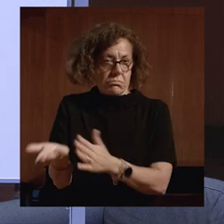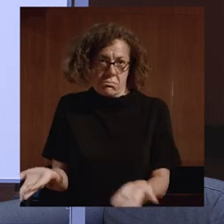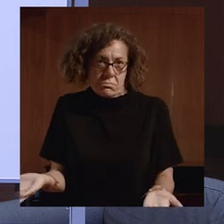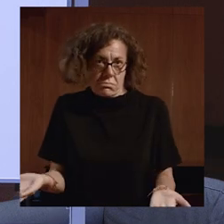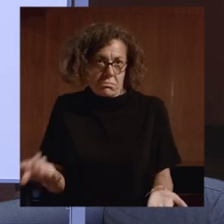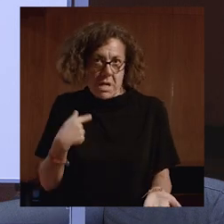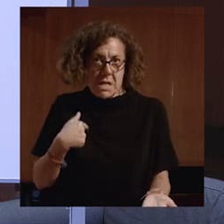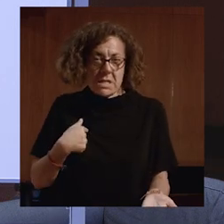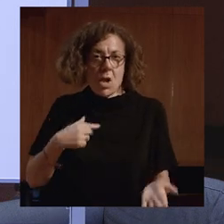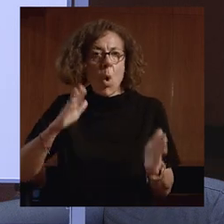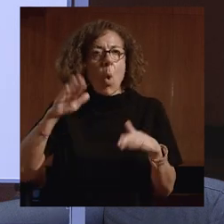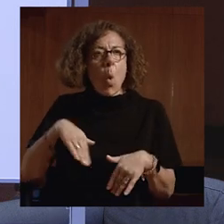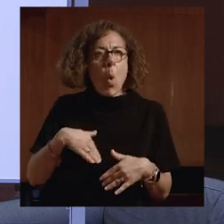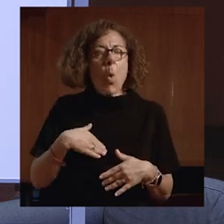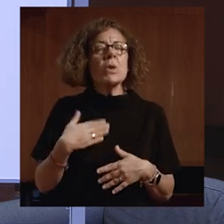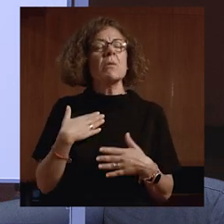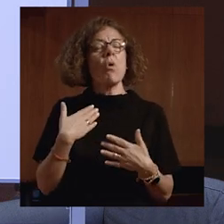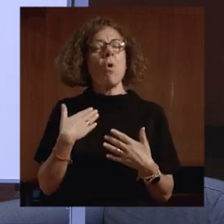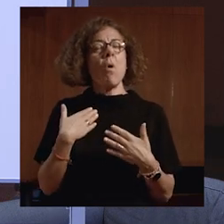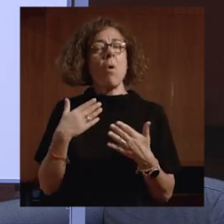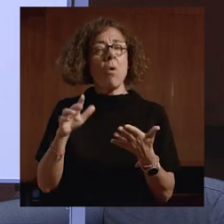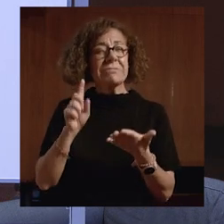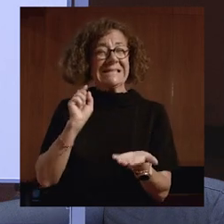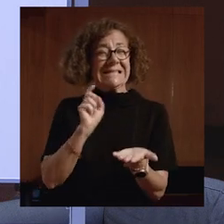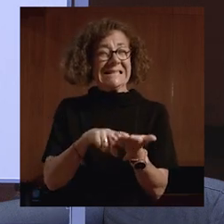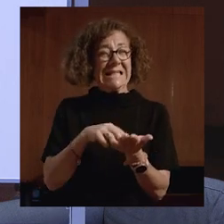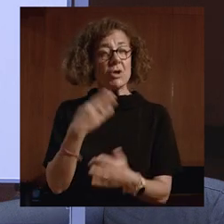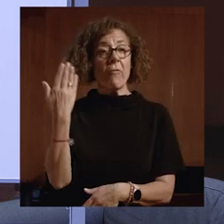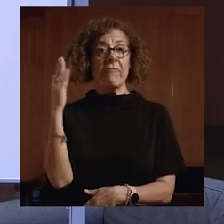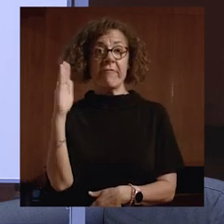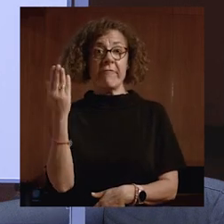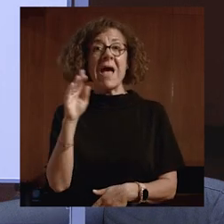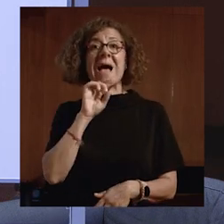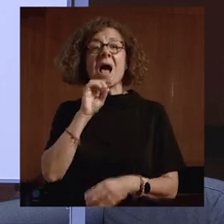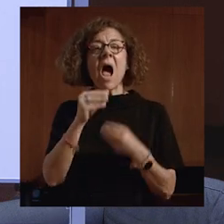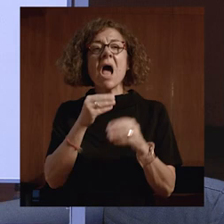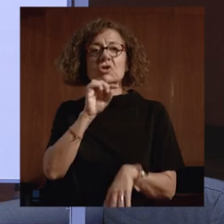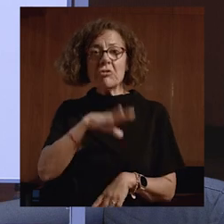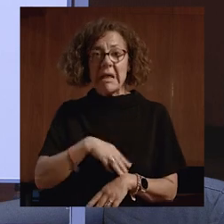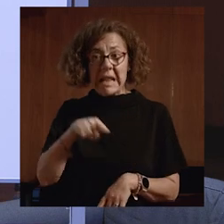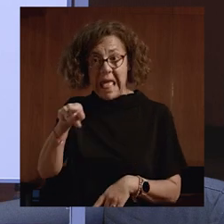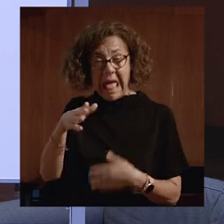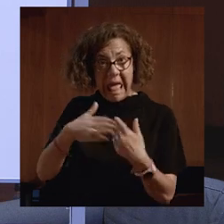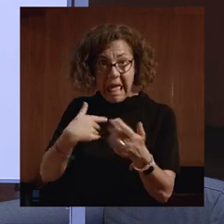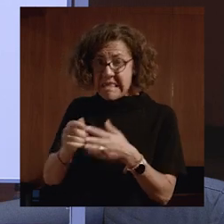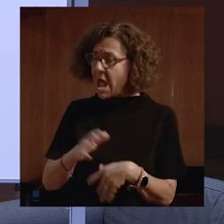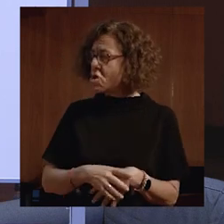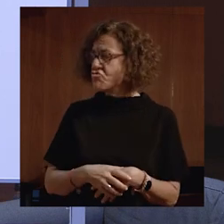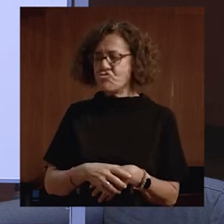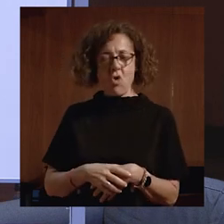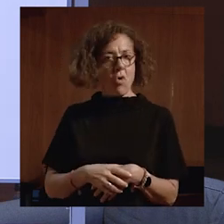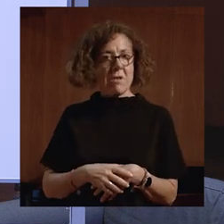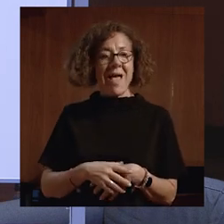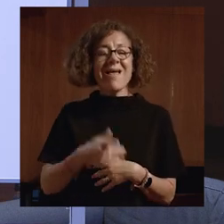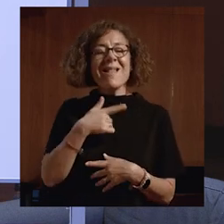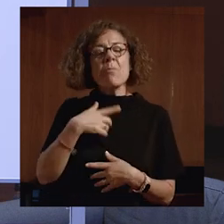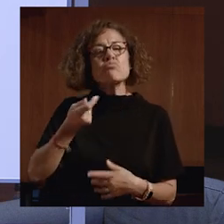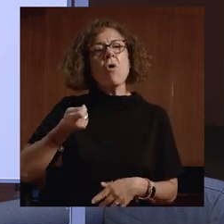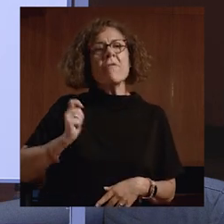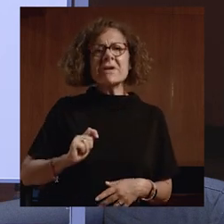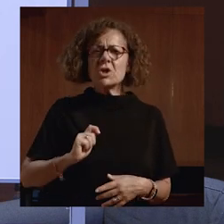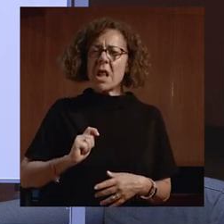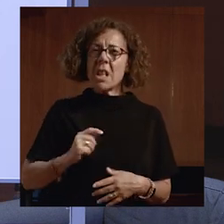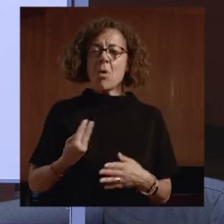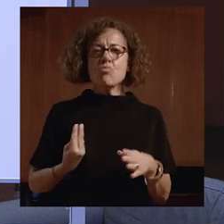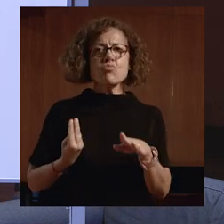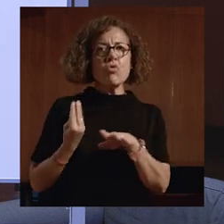sea, el último álbum de Beyoncé no lo ha hecho Beyoncé. Lo ha hecho así de gente. Pero además, no la de marketing y Beyoncé. No, no, no. El de